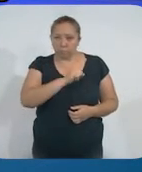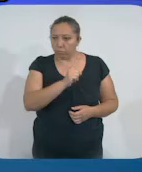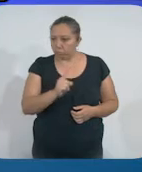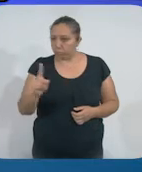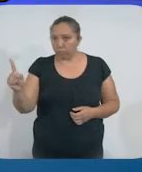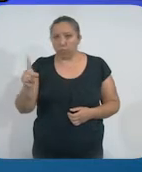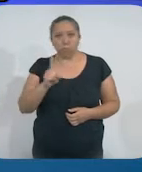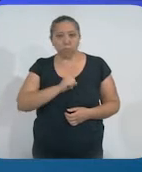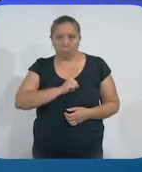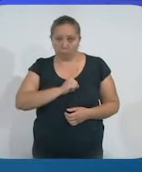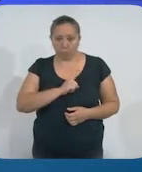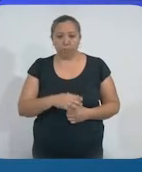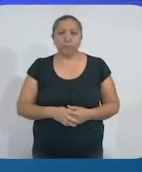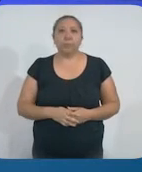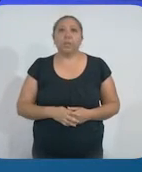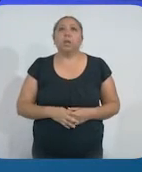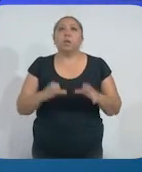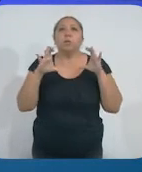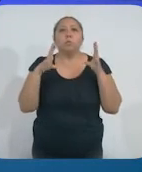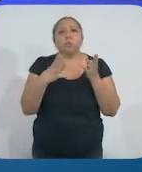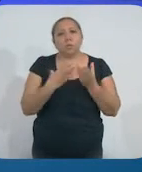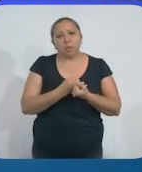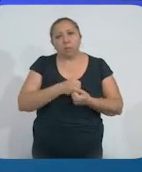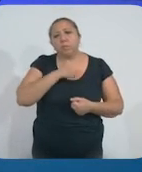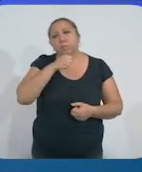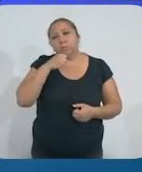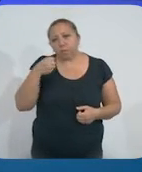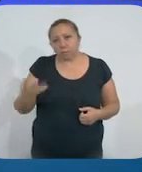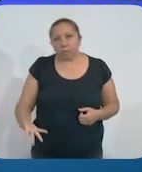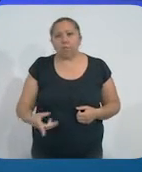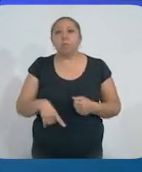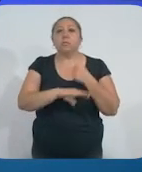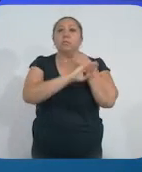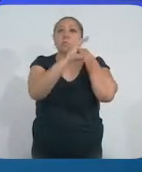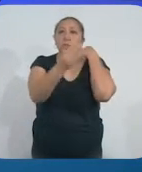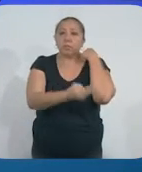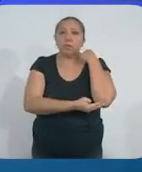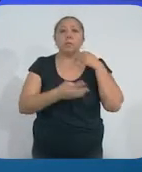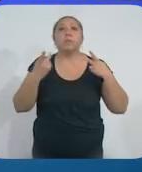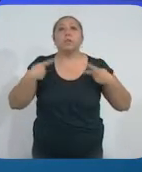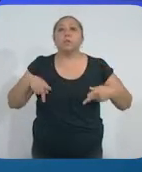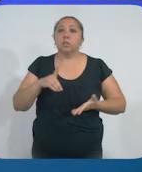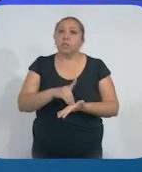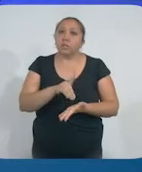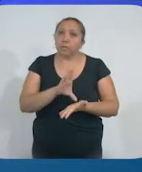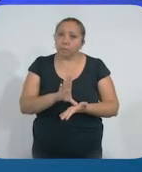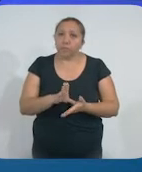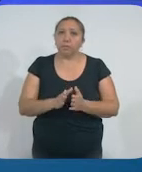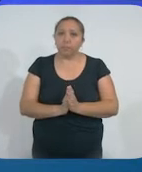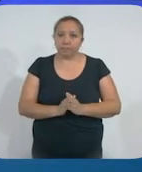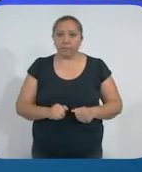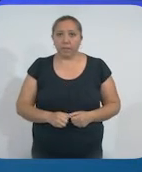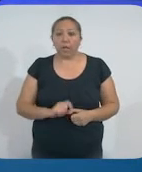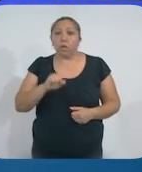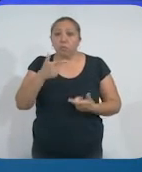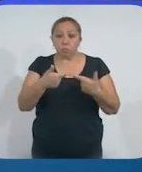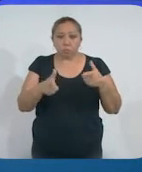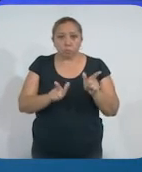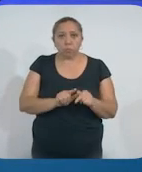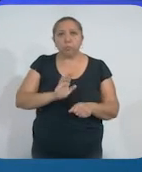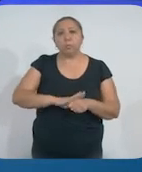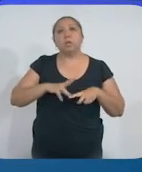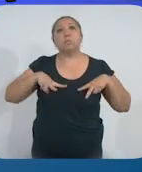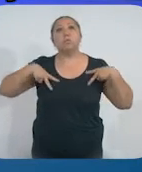haga sin compañía. Cuidemos a adultos mayores, mujeres embarazadas y personas con discapacidad, que son los grupos